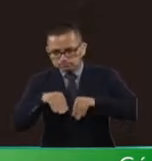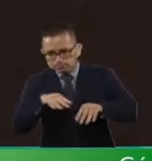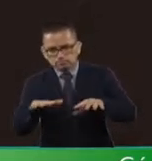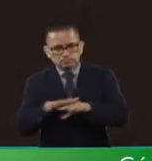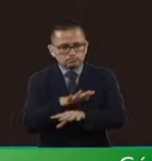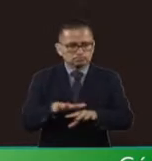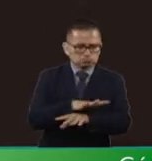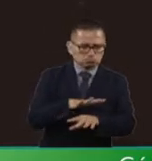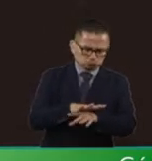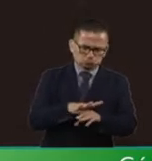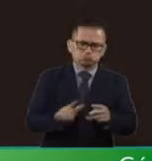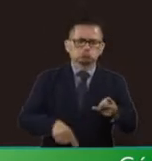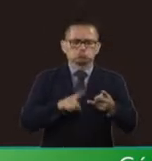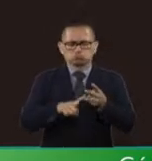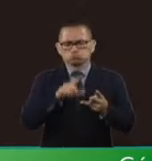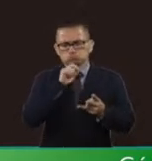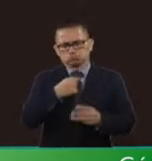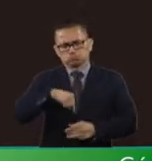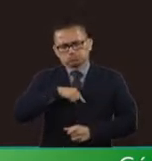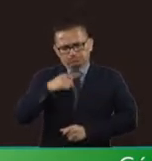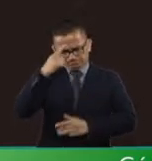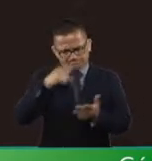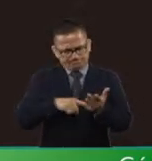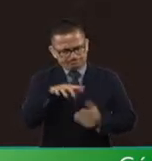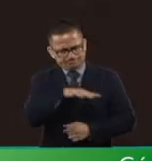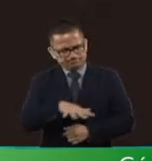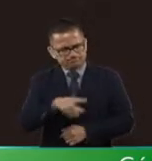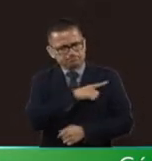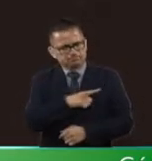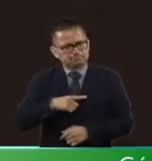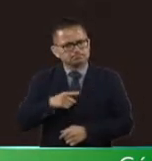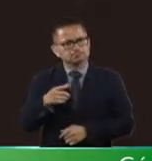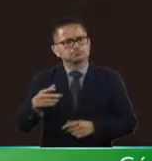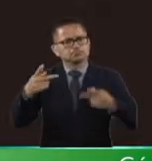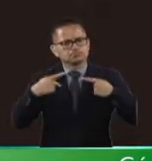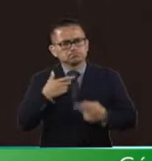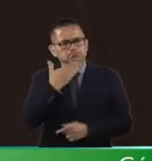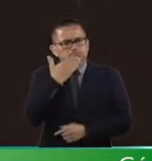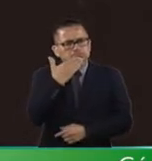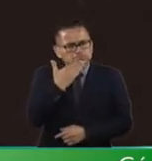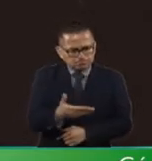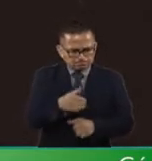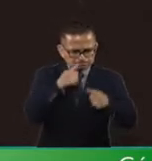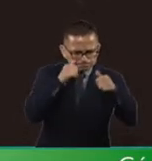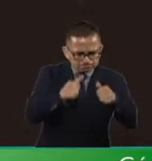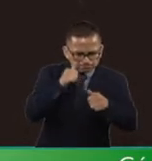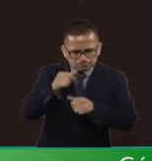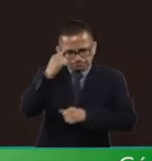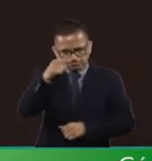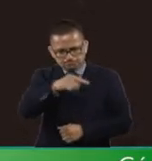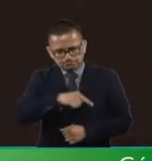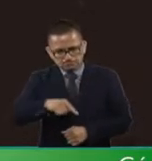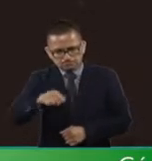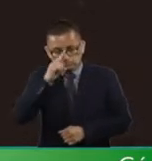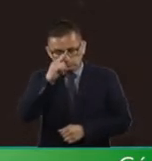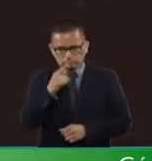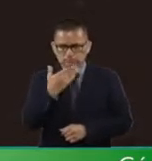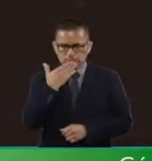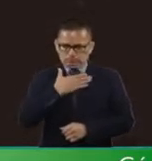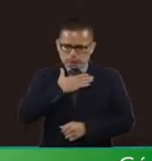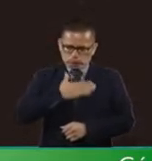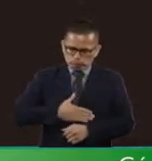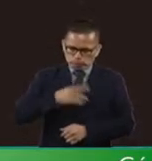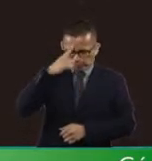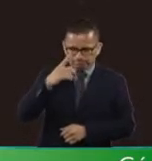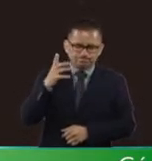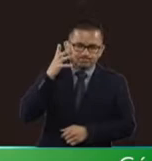propiciar un estado de bienestar y emprender procesos de justicia intergeneracional en nuestro país es decir